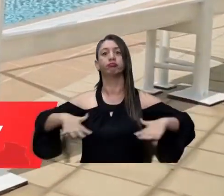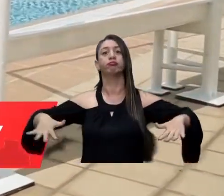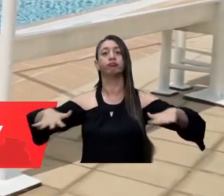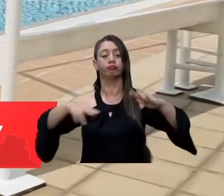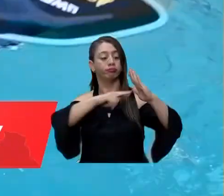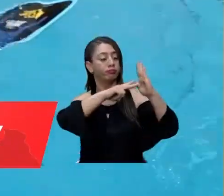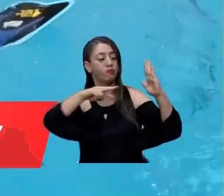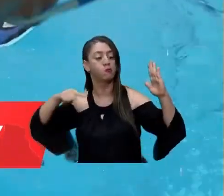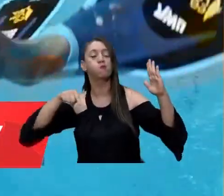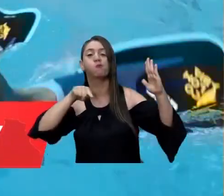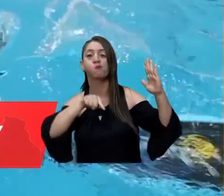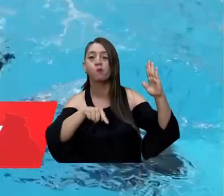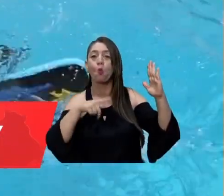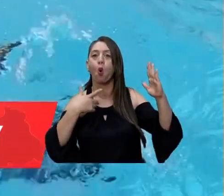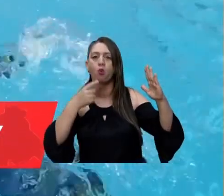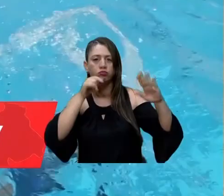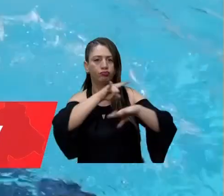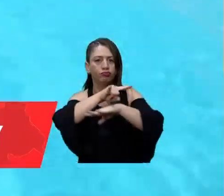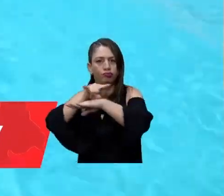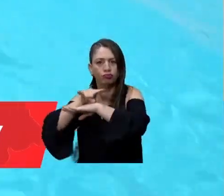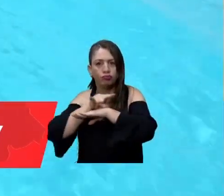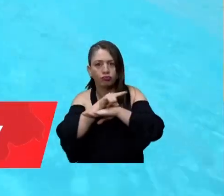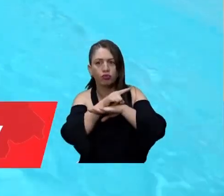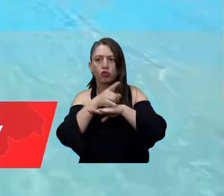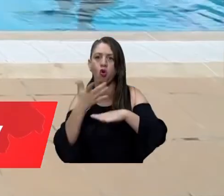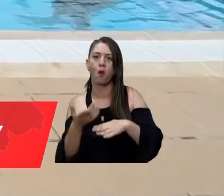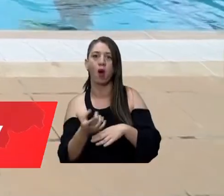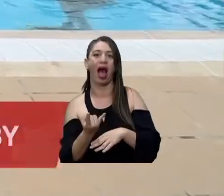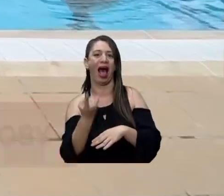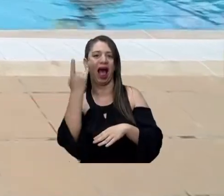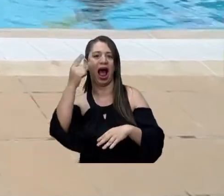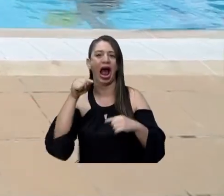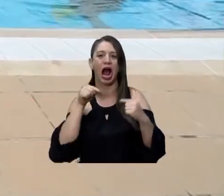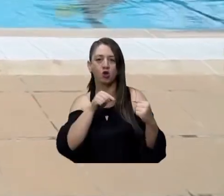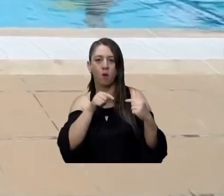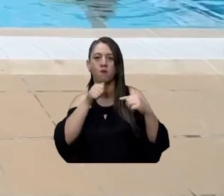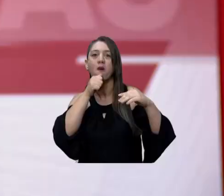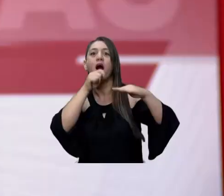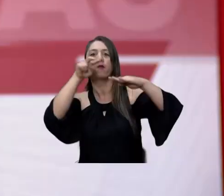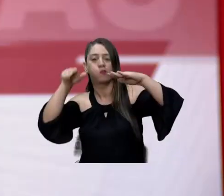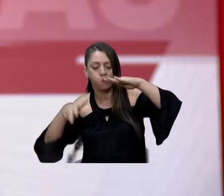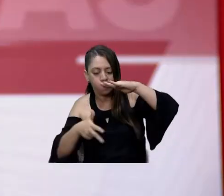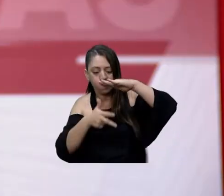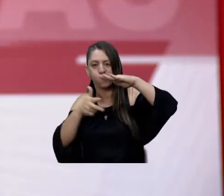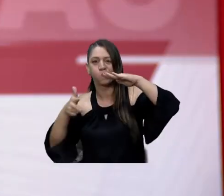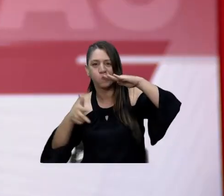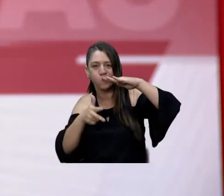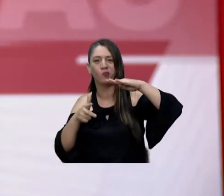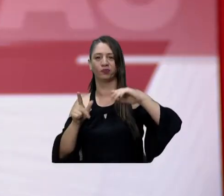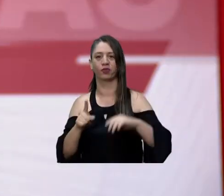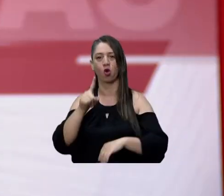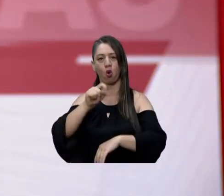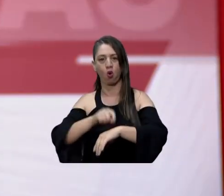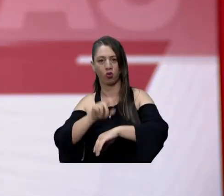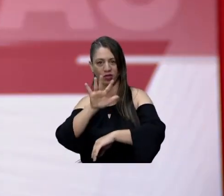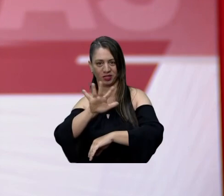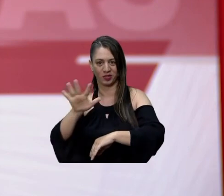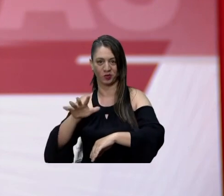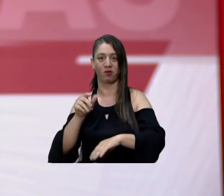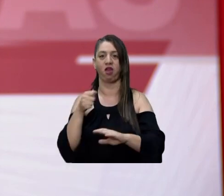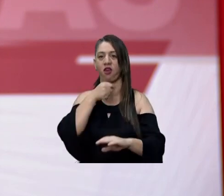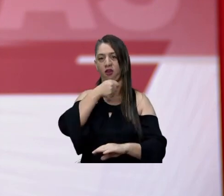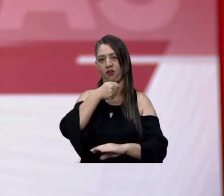se instaló además un sistema de monitoreo para la transmisión de partidos bajo el agua. 1:55 y con esta muy